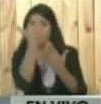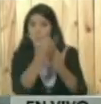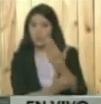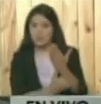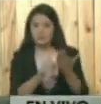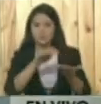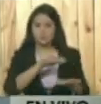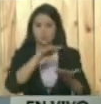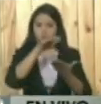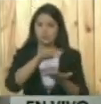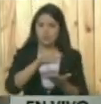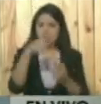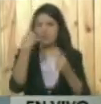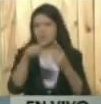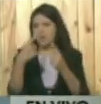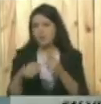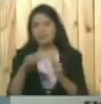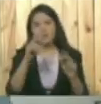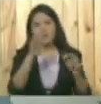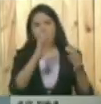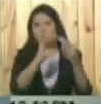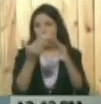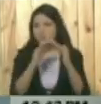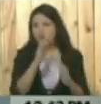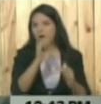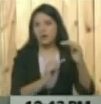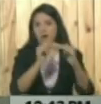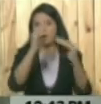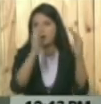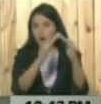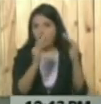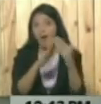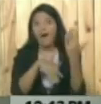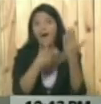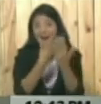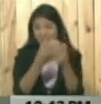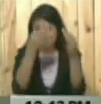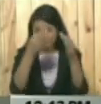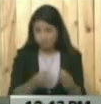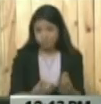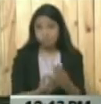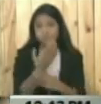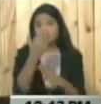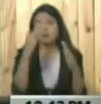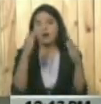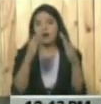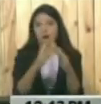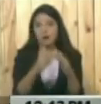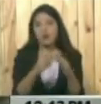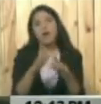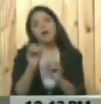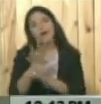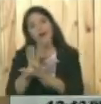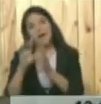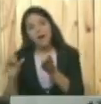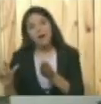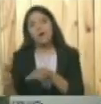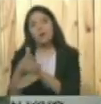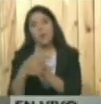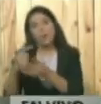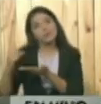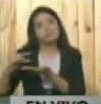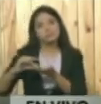del conjunto de viviendas y comunidades, hasta su realización final, contando con el apoyo del financiamiento